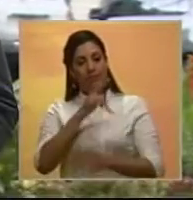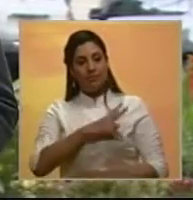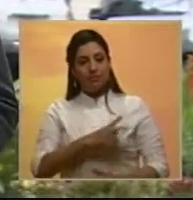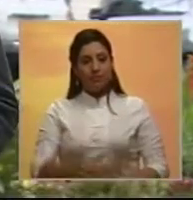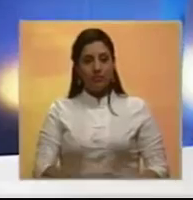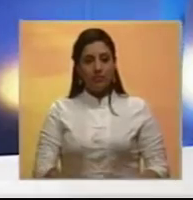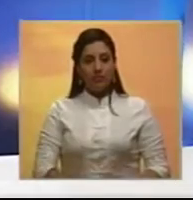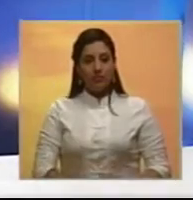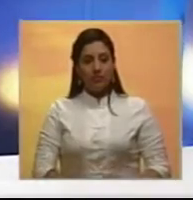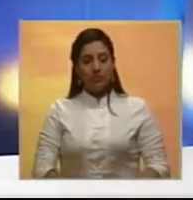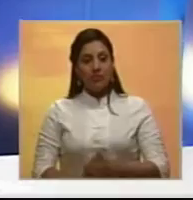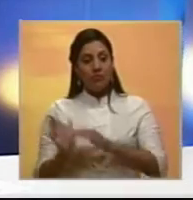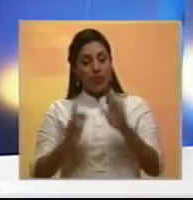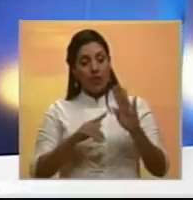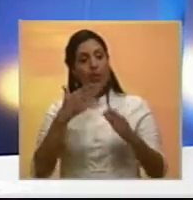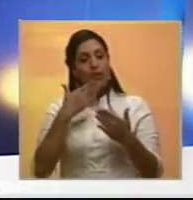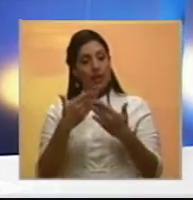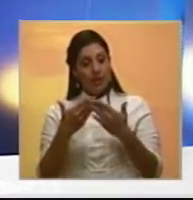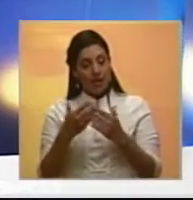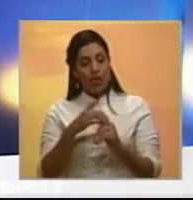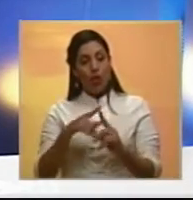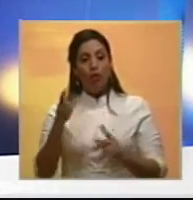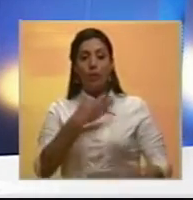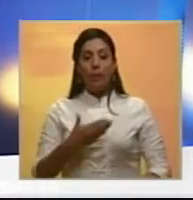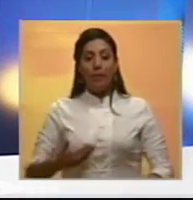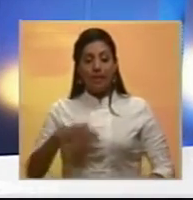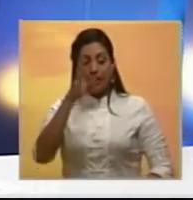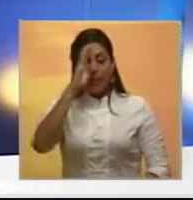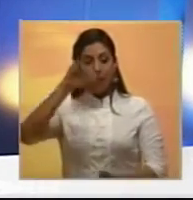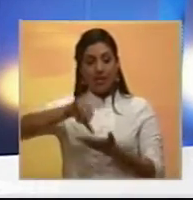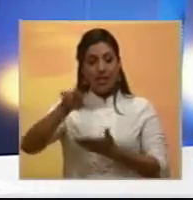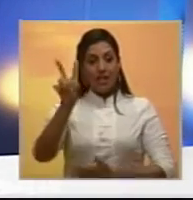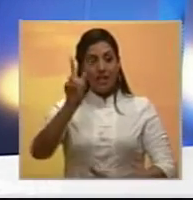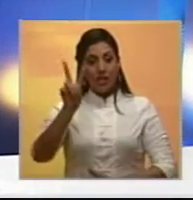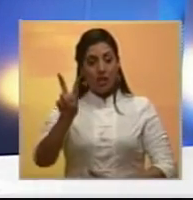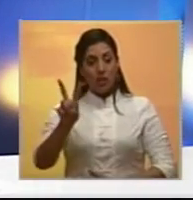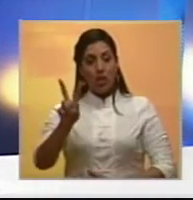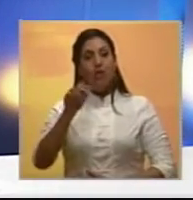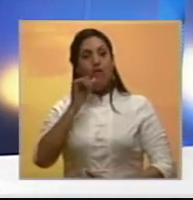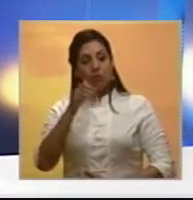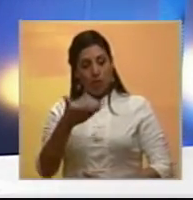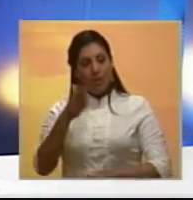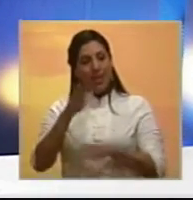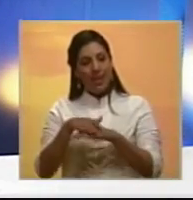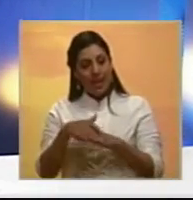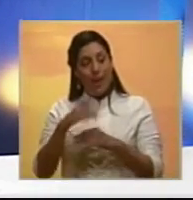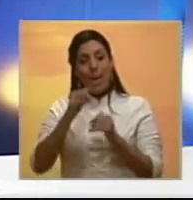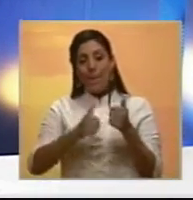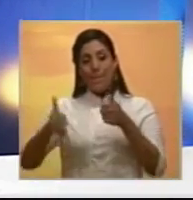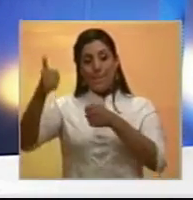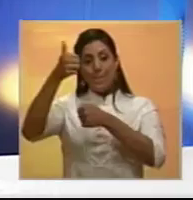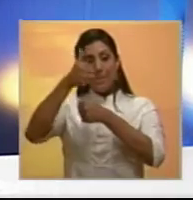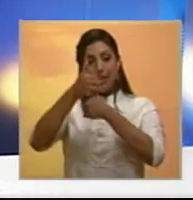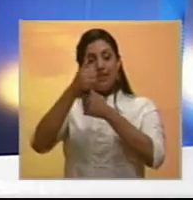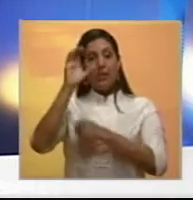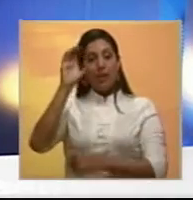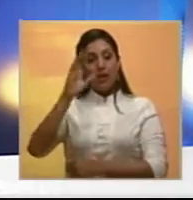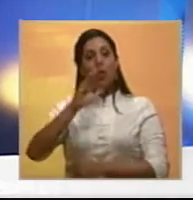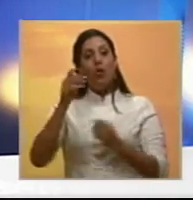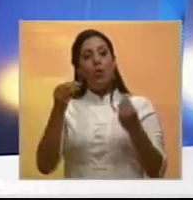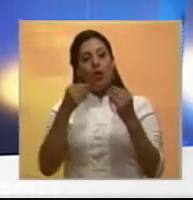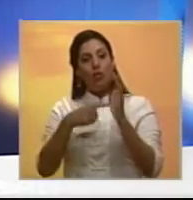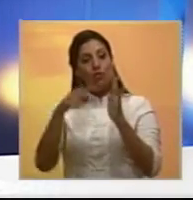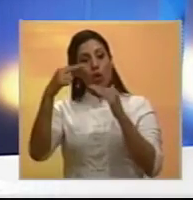Noticiero Venevisión. Gracias, Ángel. El presidente del Banco Central de Venezuela, Nelson Merentes, anunció que el máximo ente emisor del país publicará